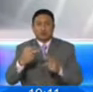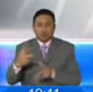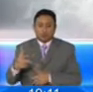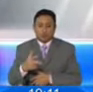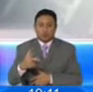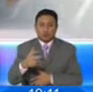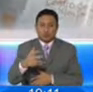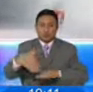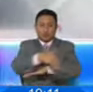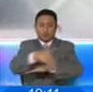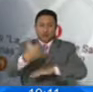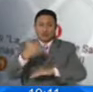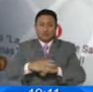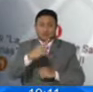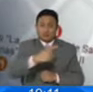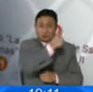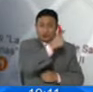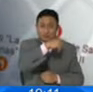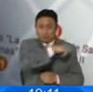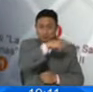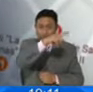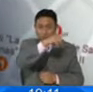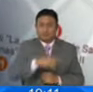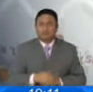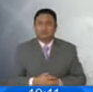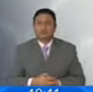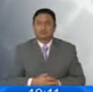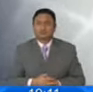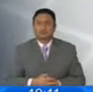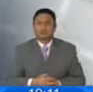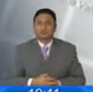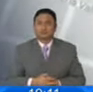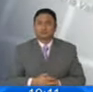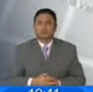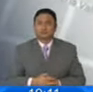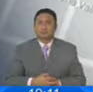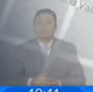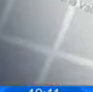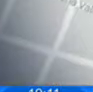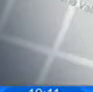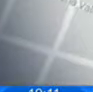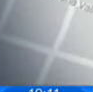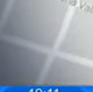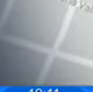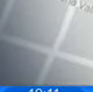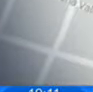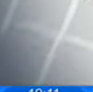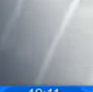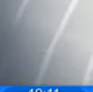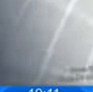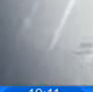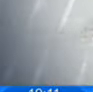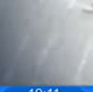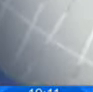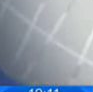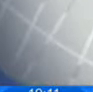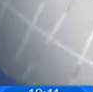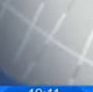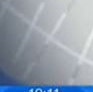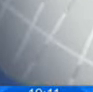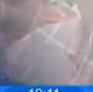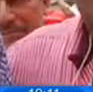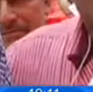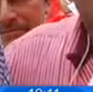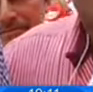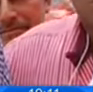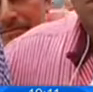por la calle Che, la D, luego tomará la décima, avanzará hasta la doceava y llegará a la Francisco